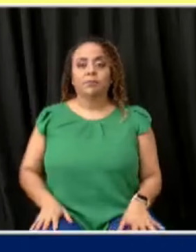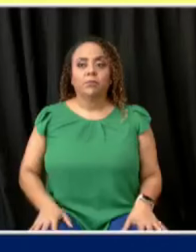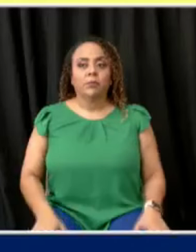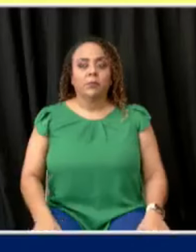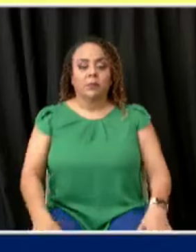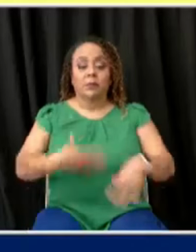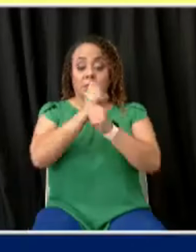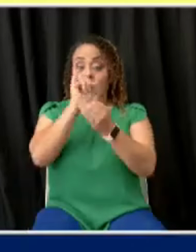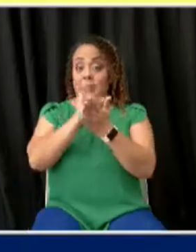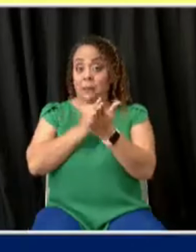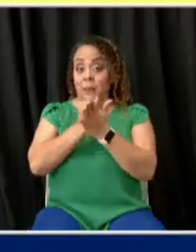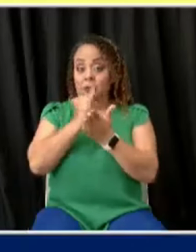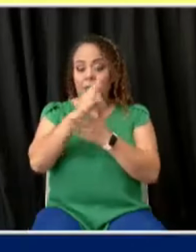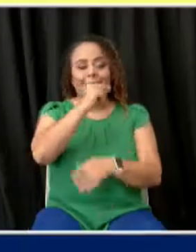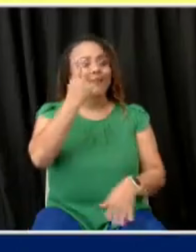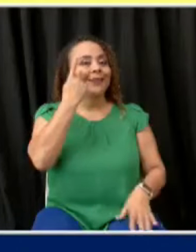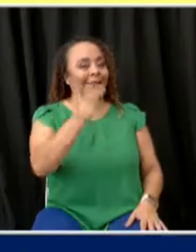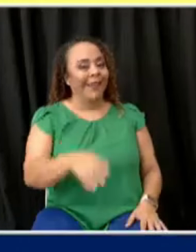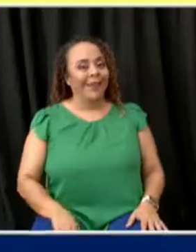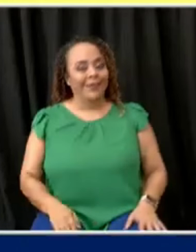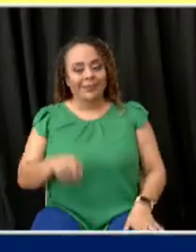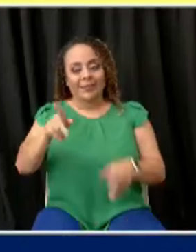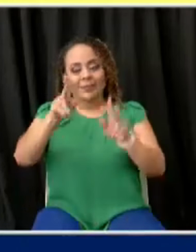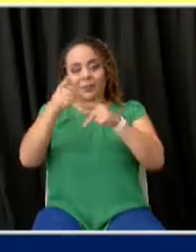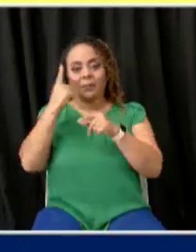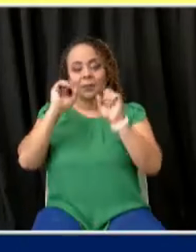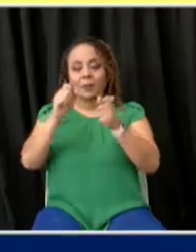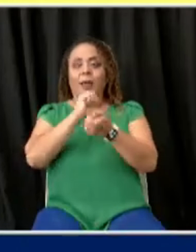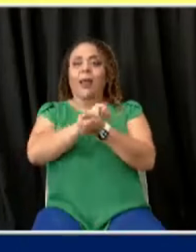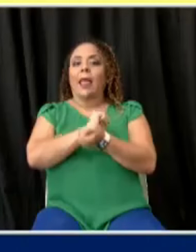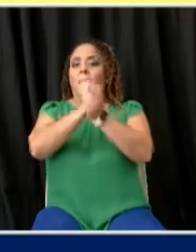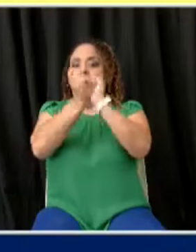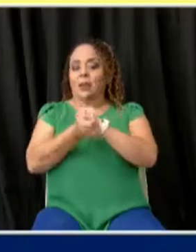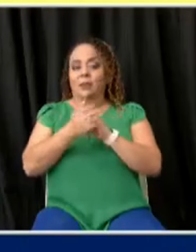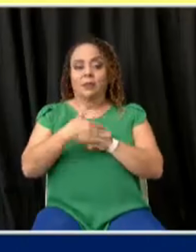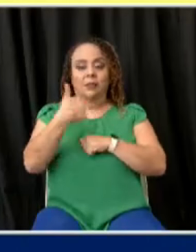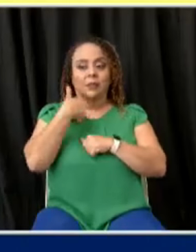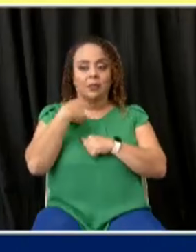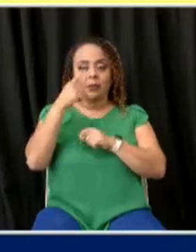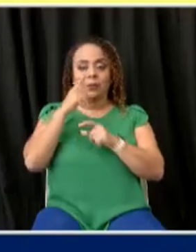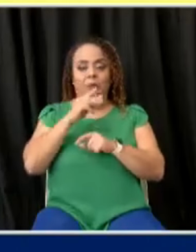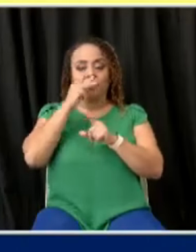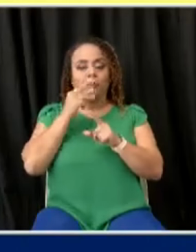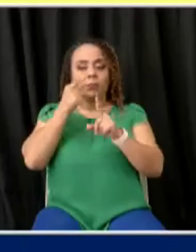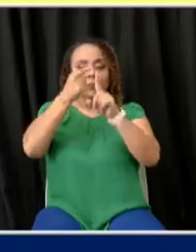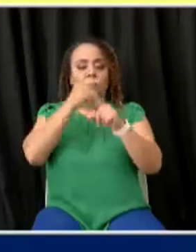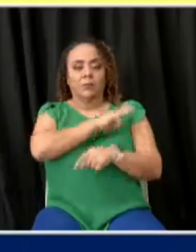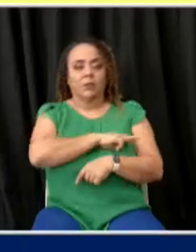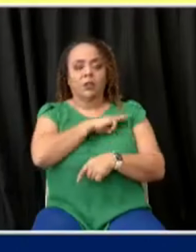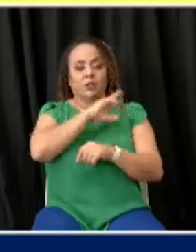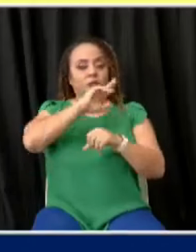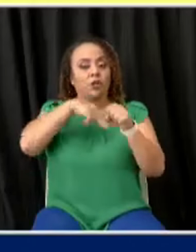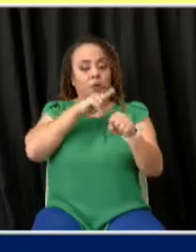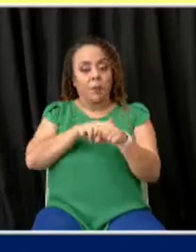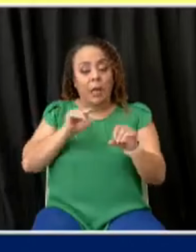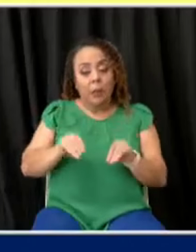esta investigación y se ve que esta gente, para poder adaptarse a tener una misión normal durante el